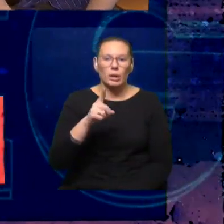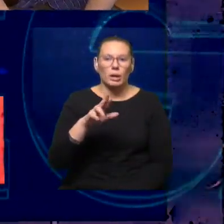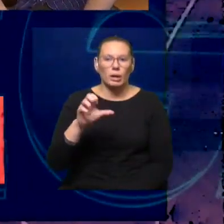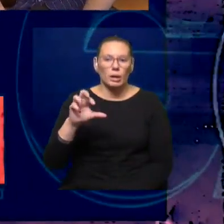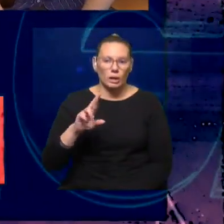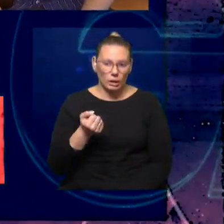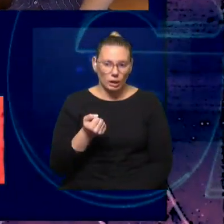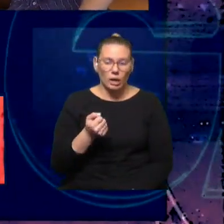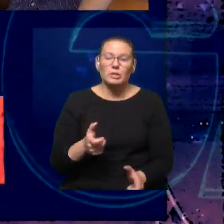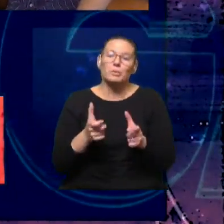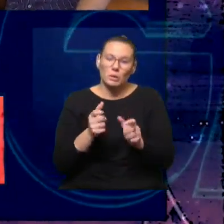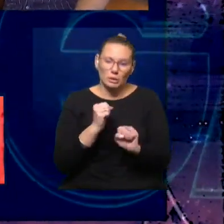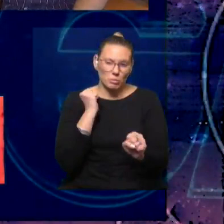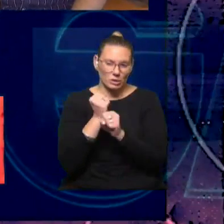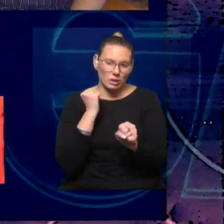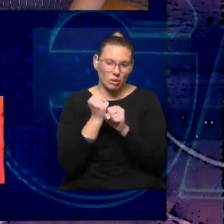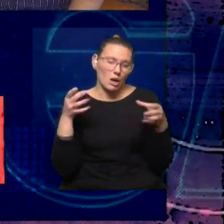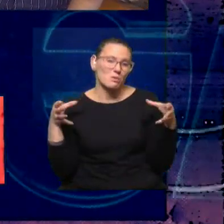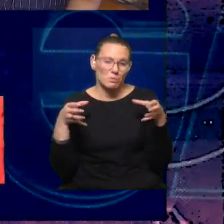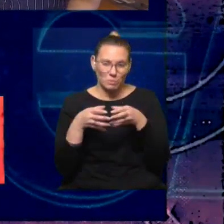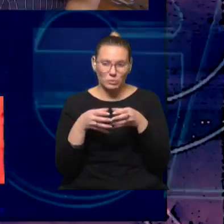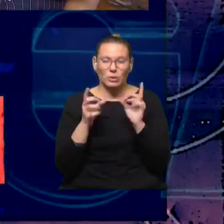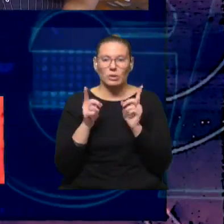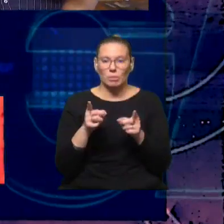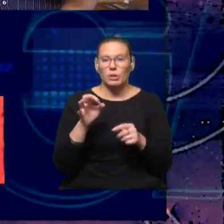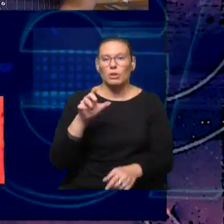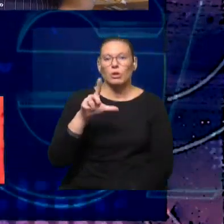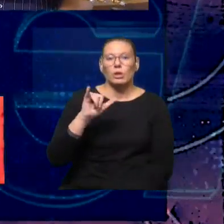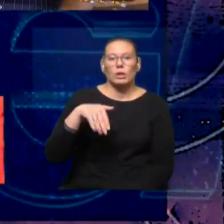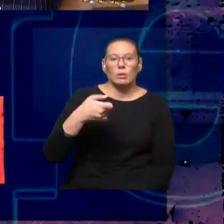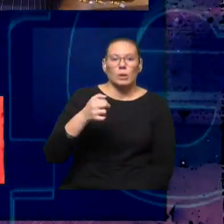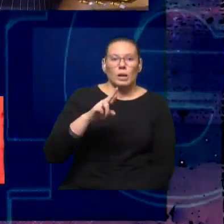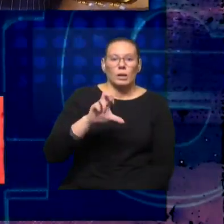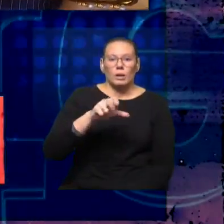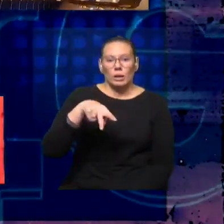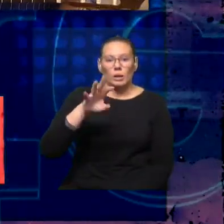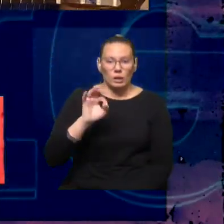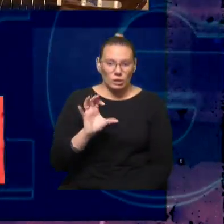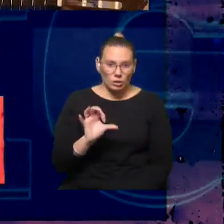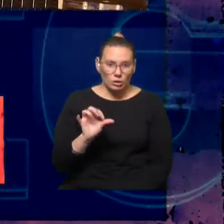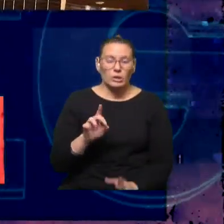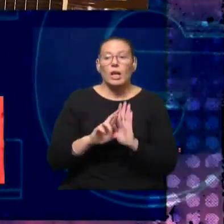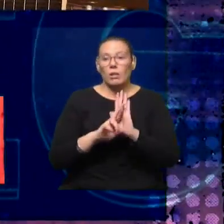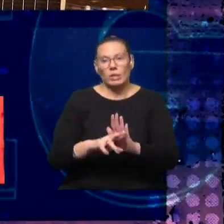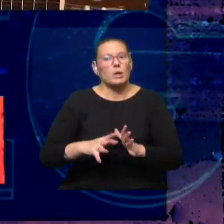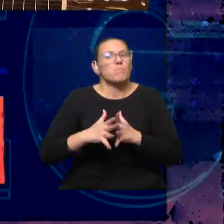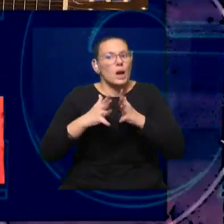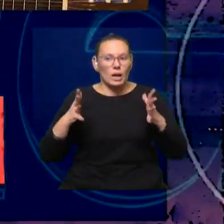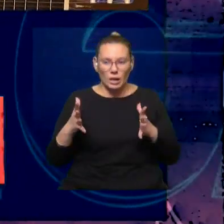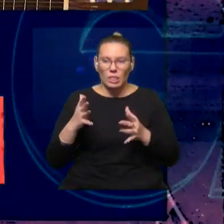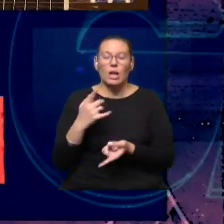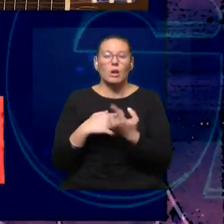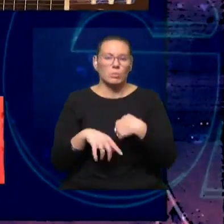este la suerte de poder trabajar con él y con los olimareños también Esa es la referencia mayor pero